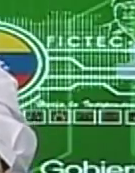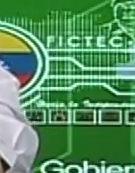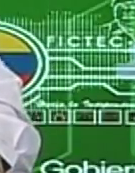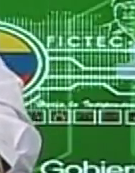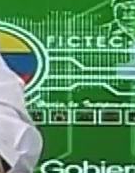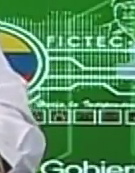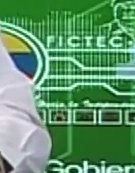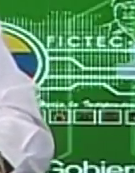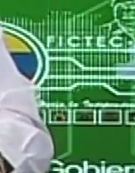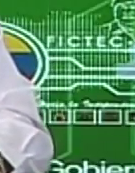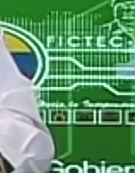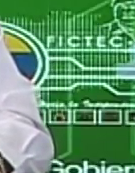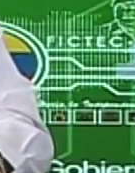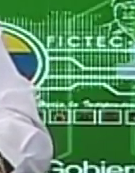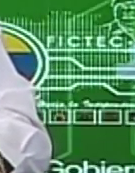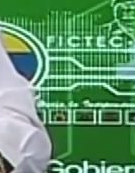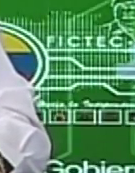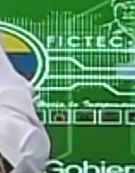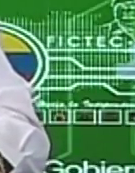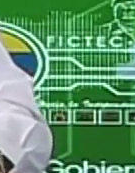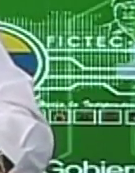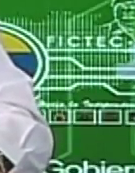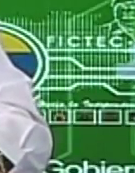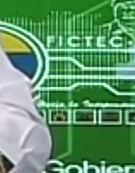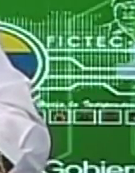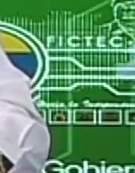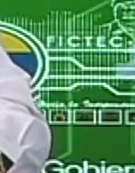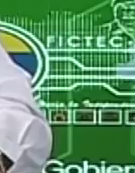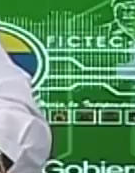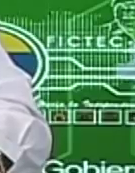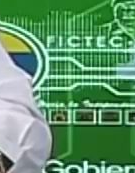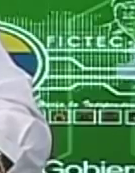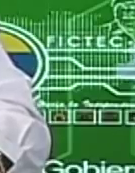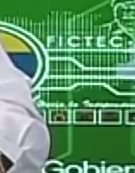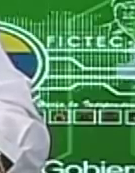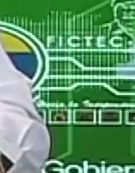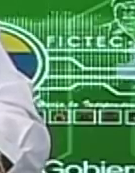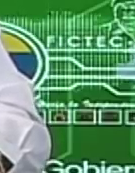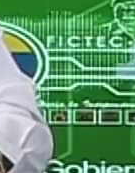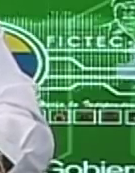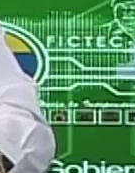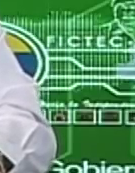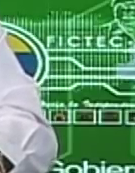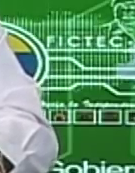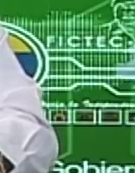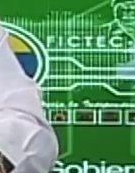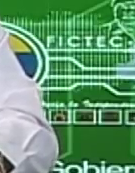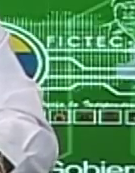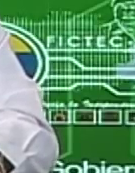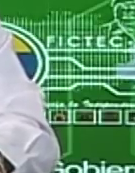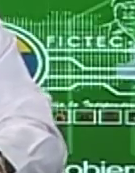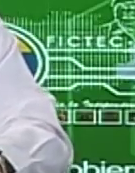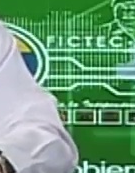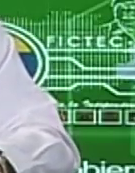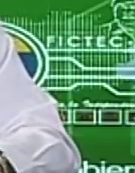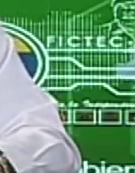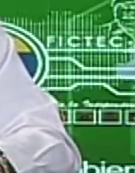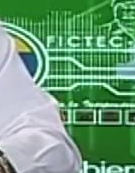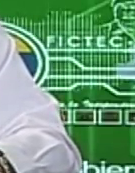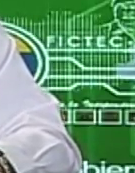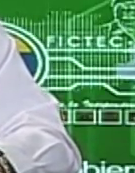¿A quién lleva a la vanguardia en el sistema 5G en el mundo? En las telefonías en el mundo.